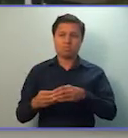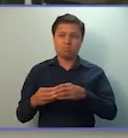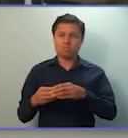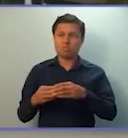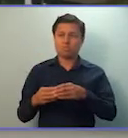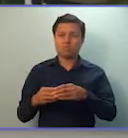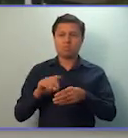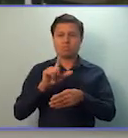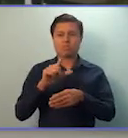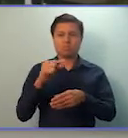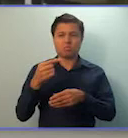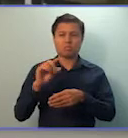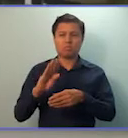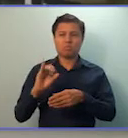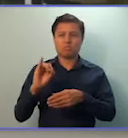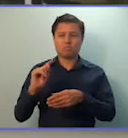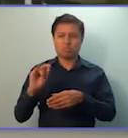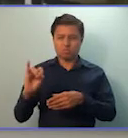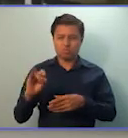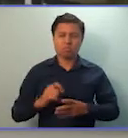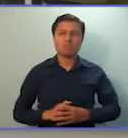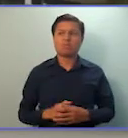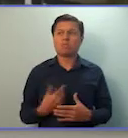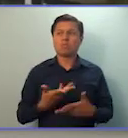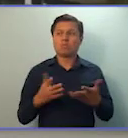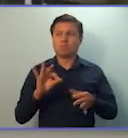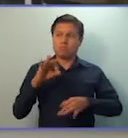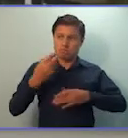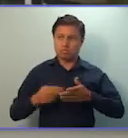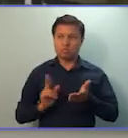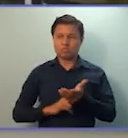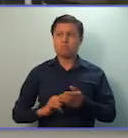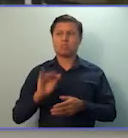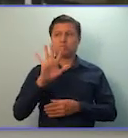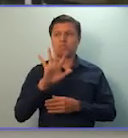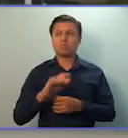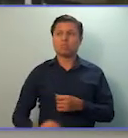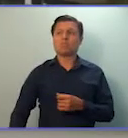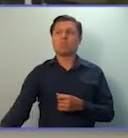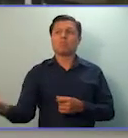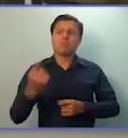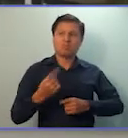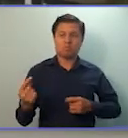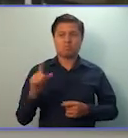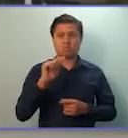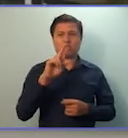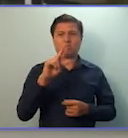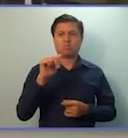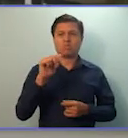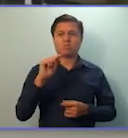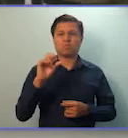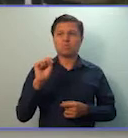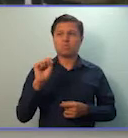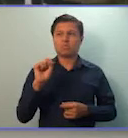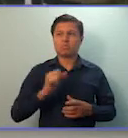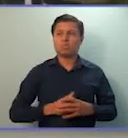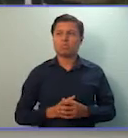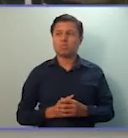de la comunidad lgtb y éste hemos contratado cinco personas trans que